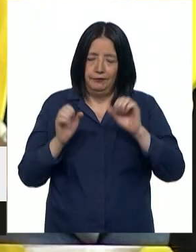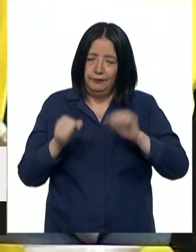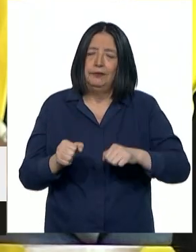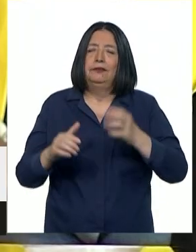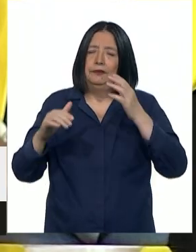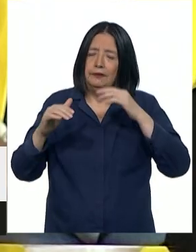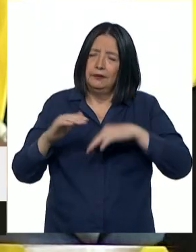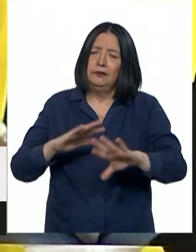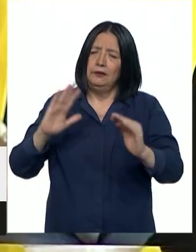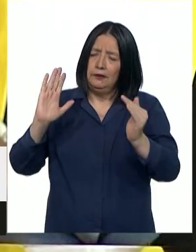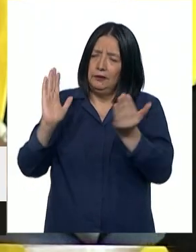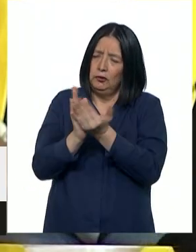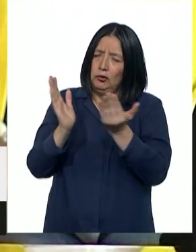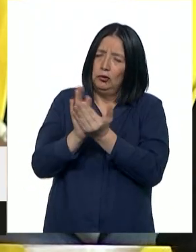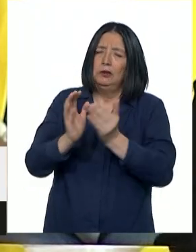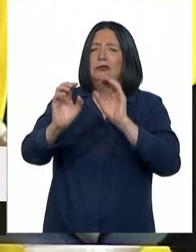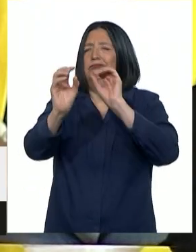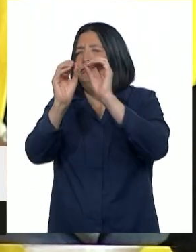arreglar, a resanar